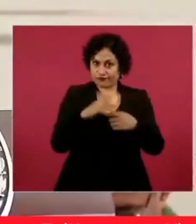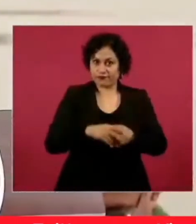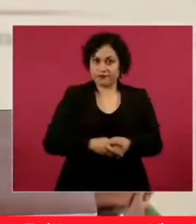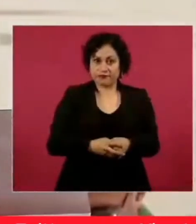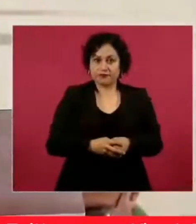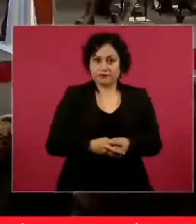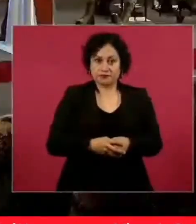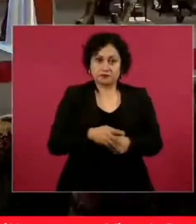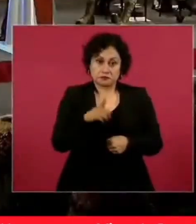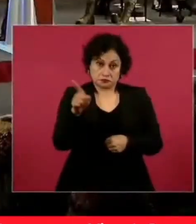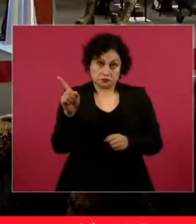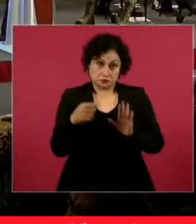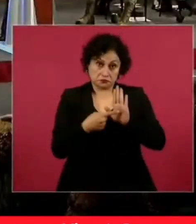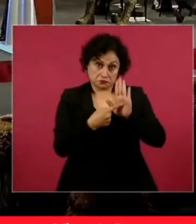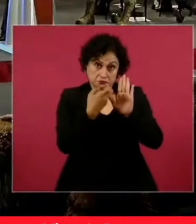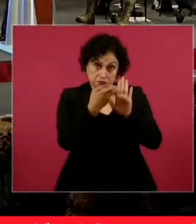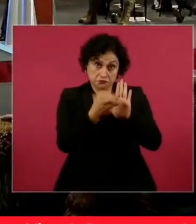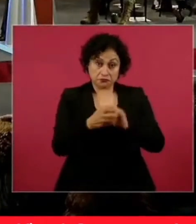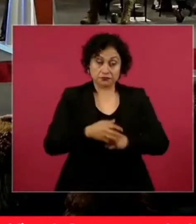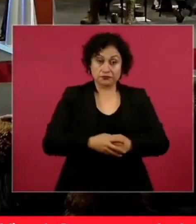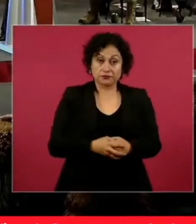Ahí lo pueden encontrar esto.